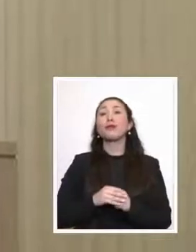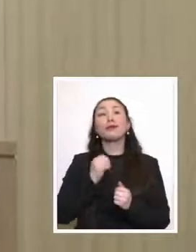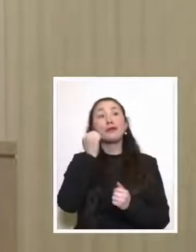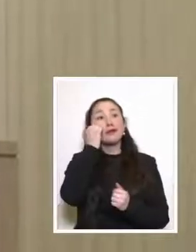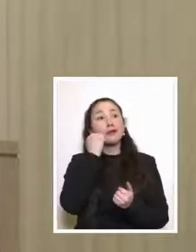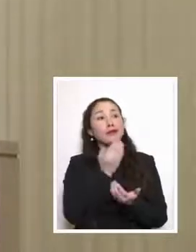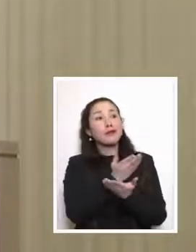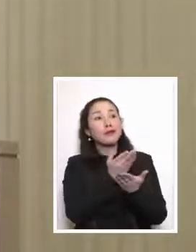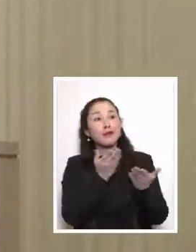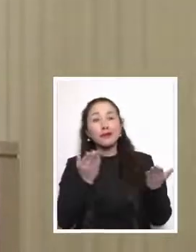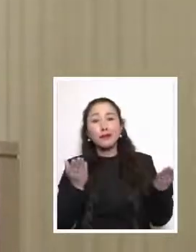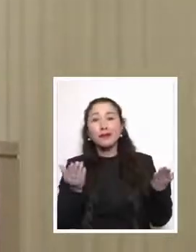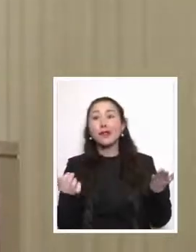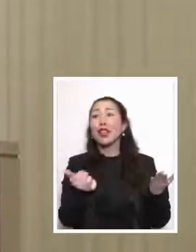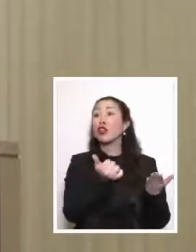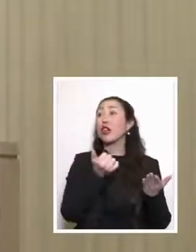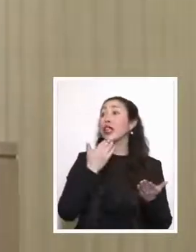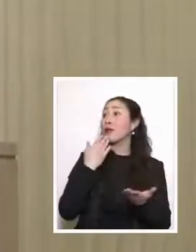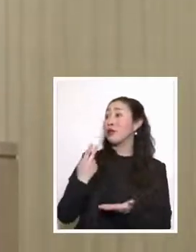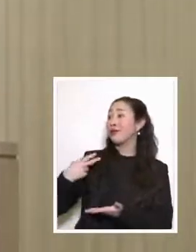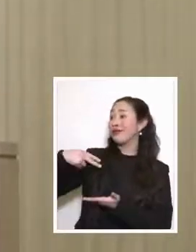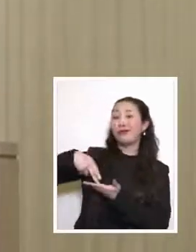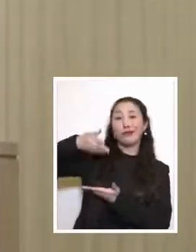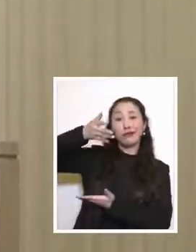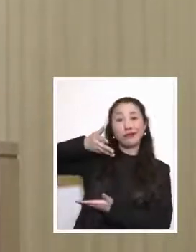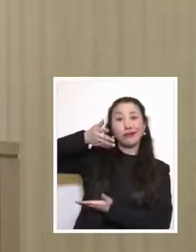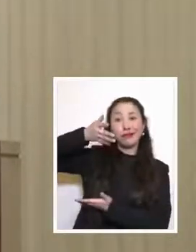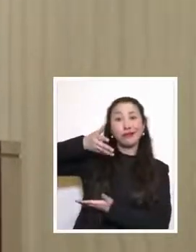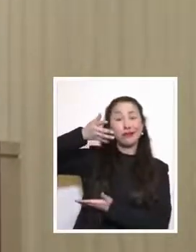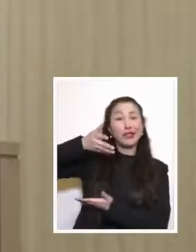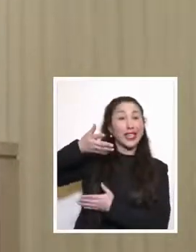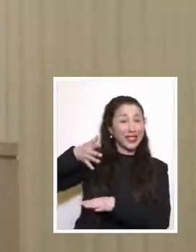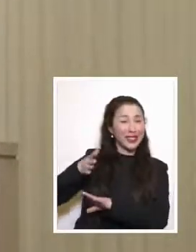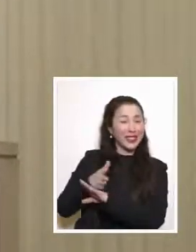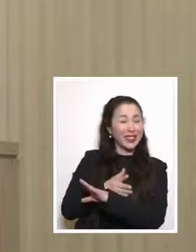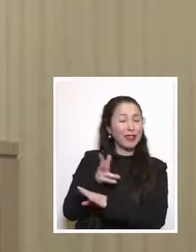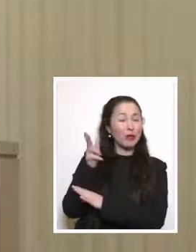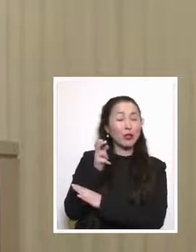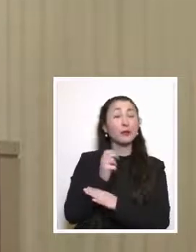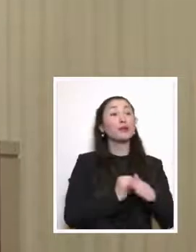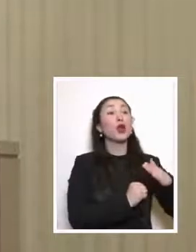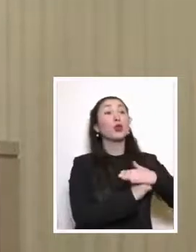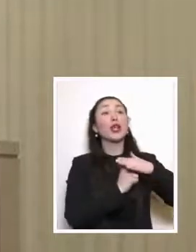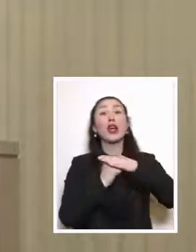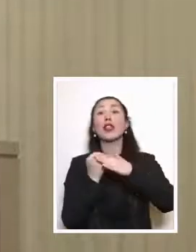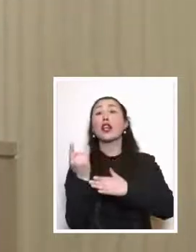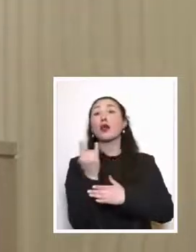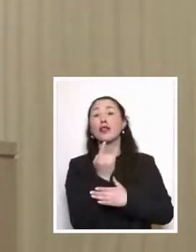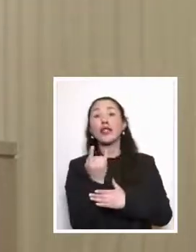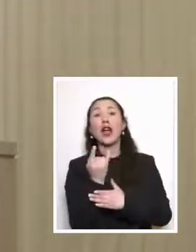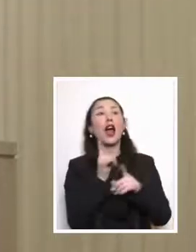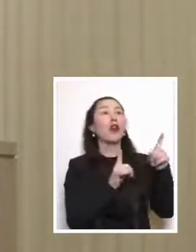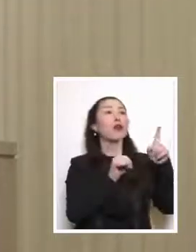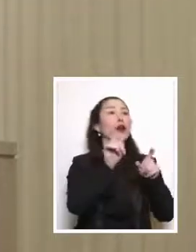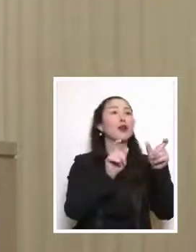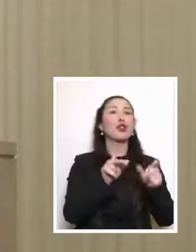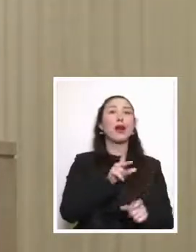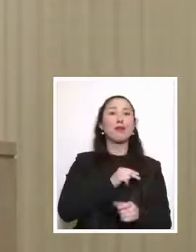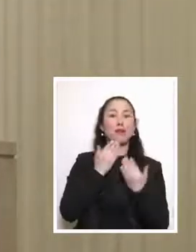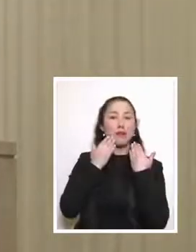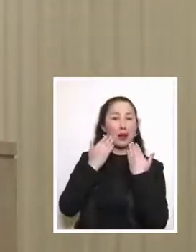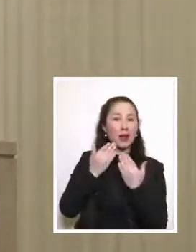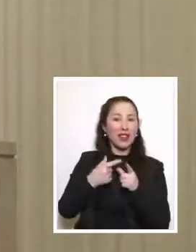estimados y estimadas presentadores que ya vamos a estarles escuchando, autoridades universitarias, premios nacionales, varias que veo